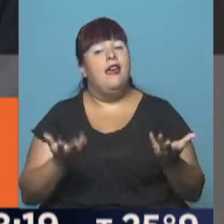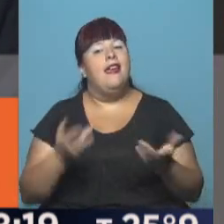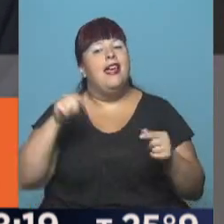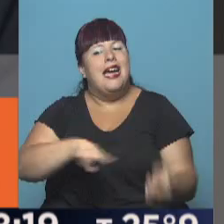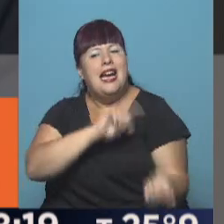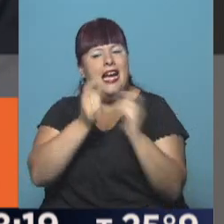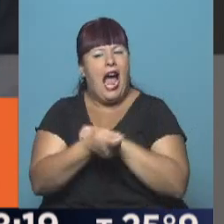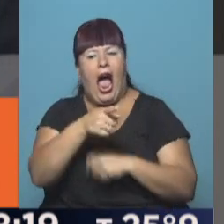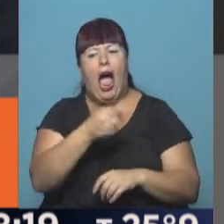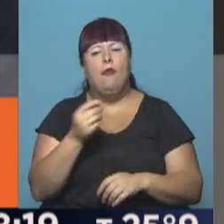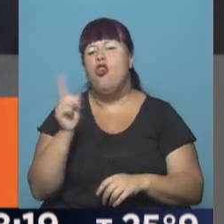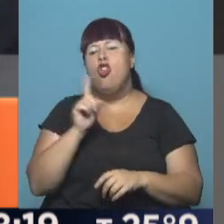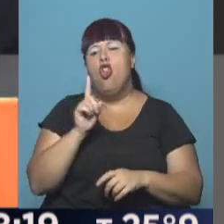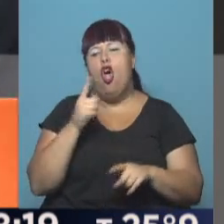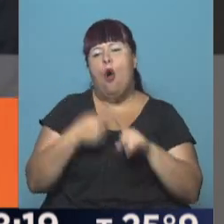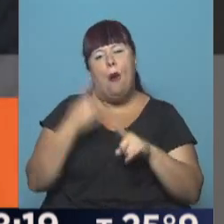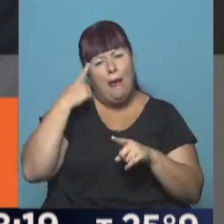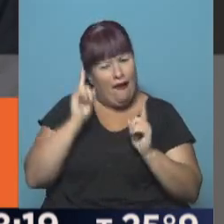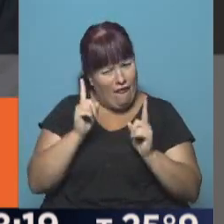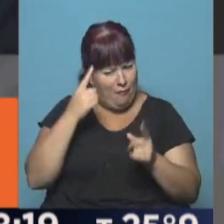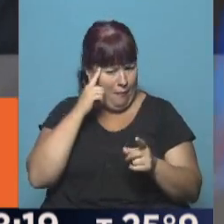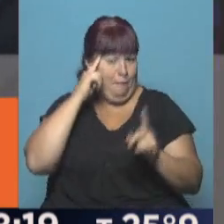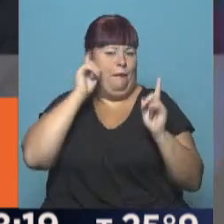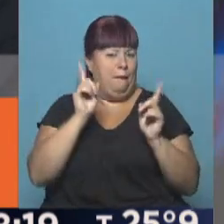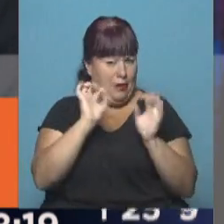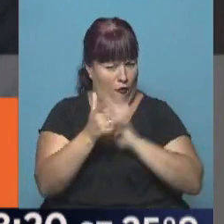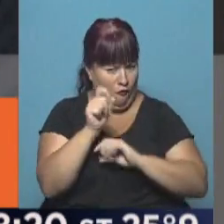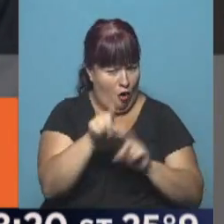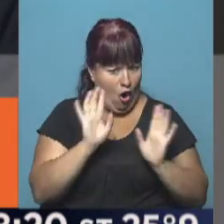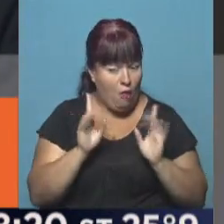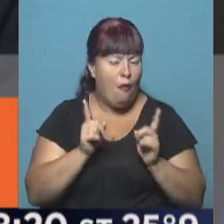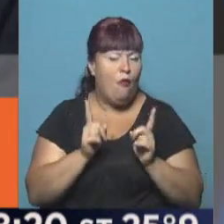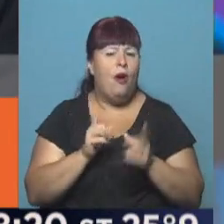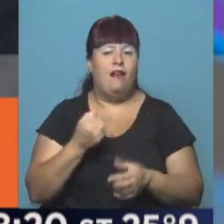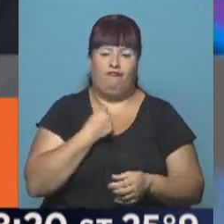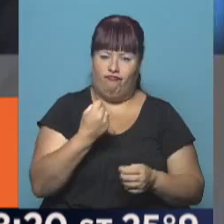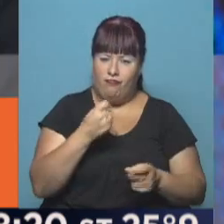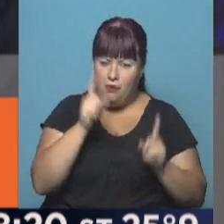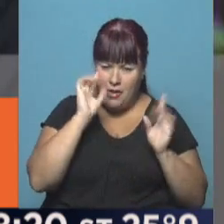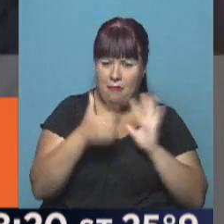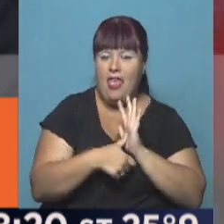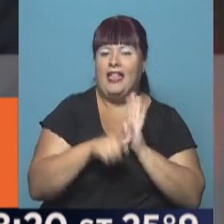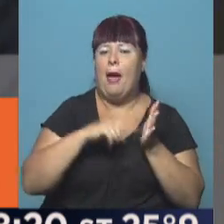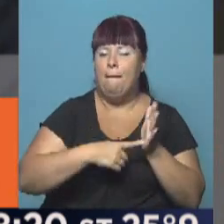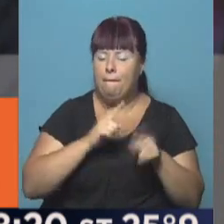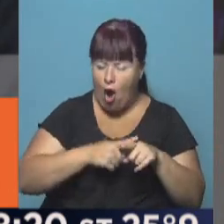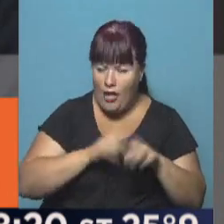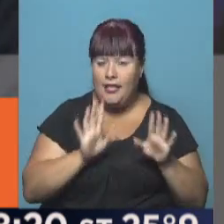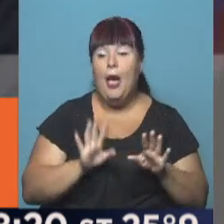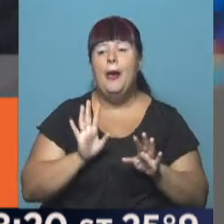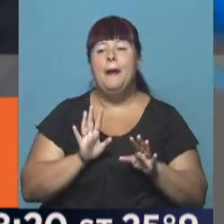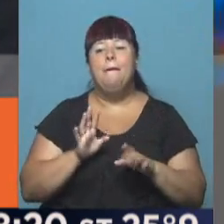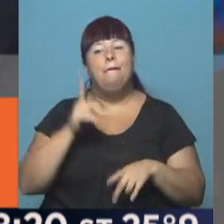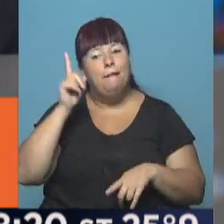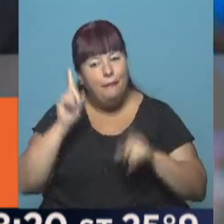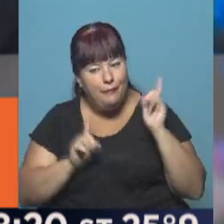Este cambio tuyo, no cambio quizás de pensamiento, de idea, porque quizás mantenés tus mismas banderas y tu propia identidad política,